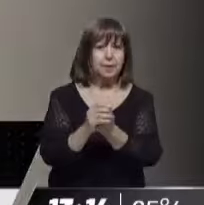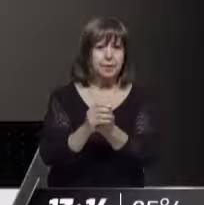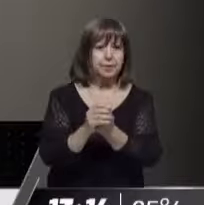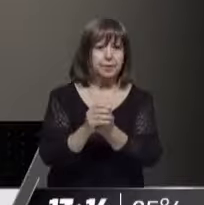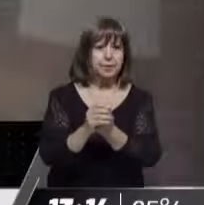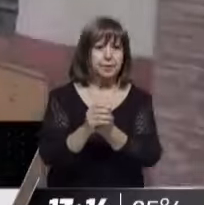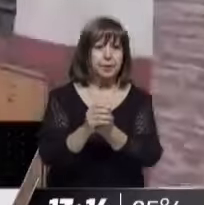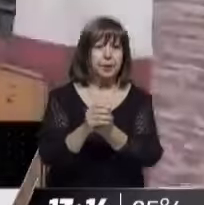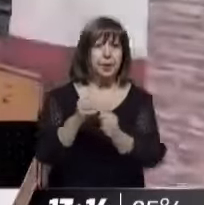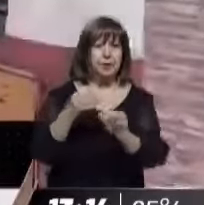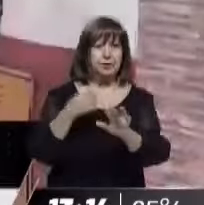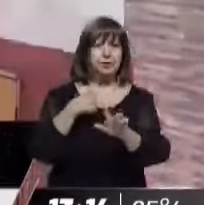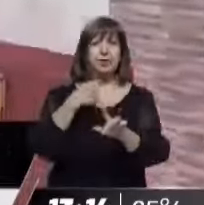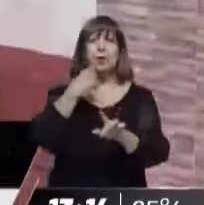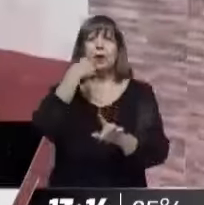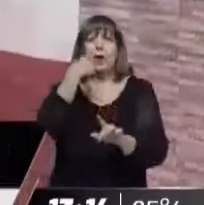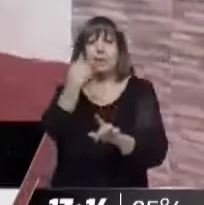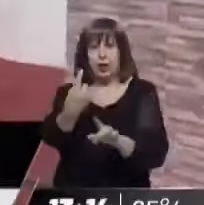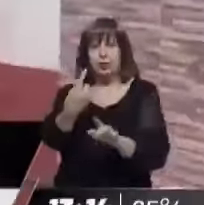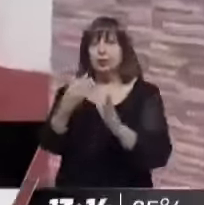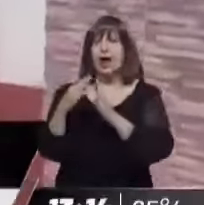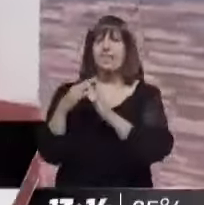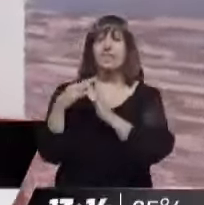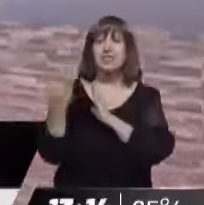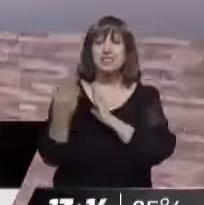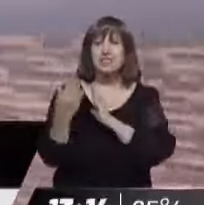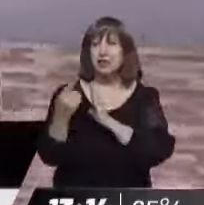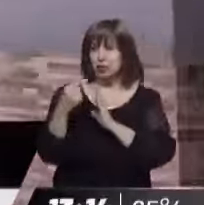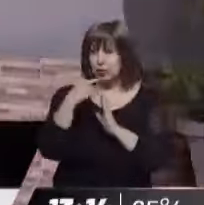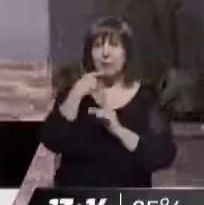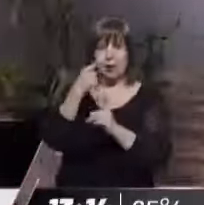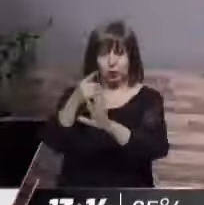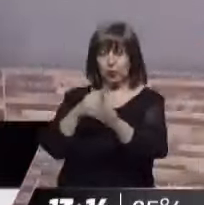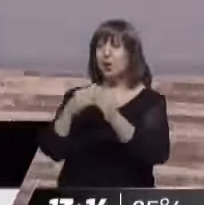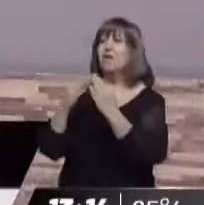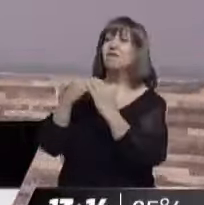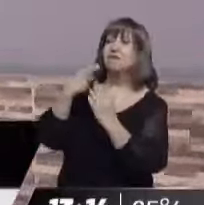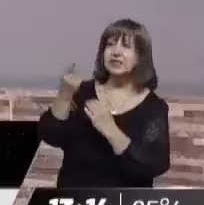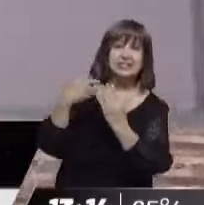Chicos, preguntarle si qué saben de... No, nada. ¿Ustedes son vecinos de acá?